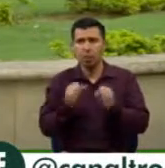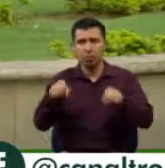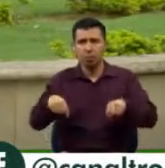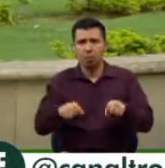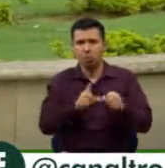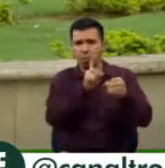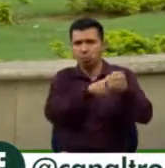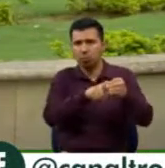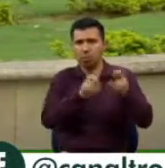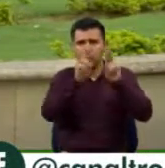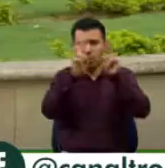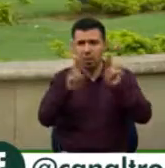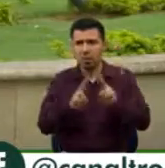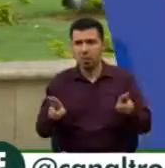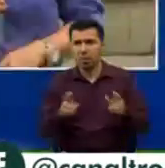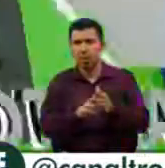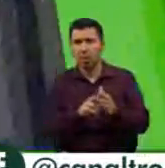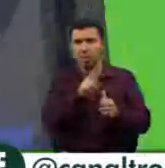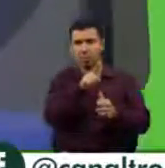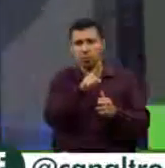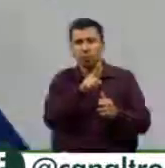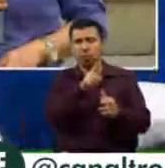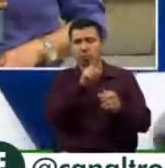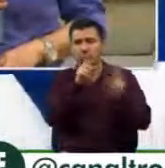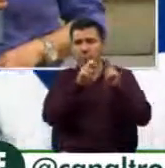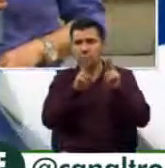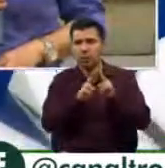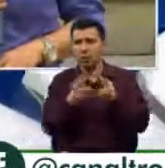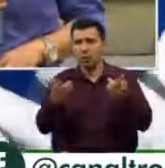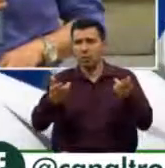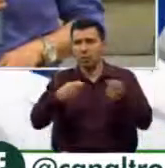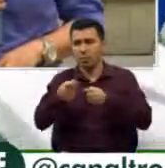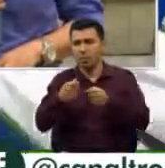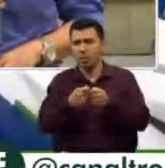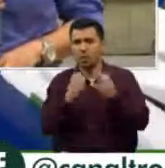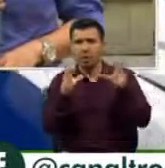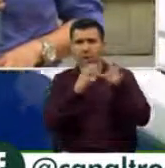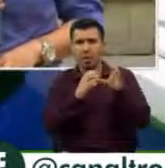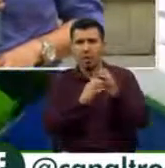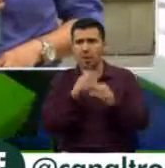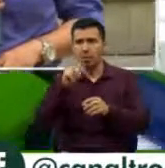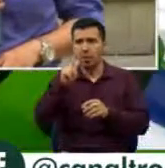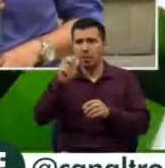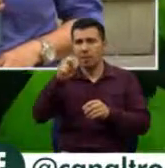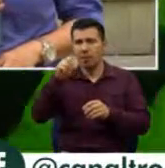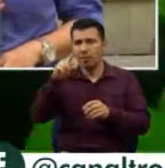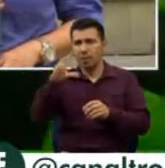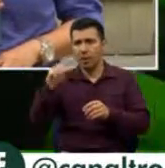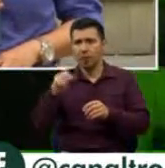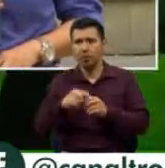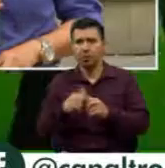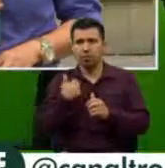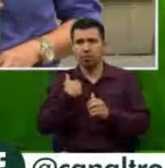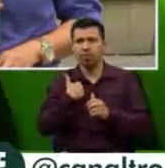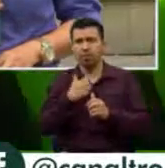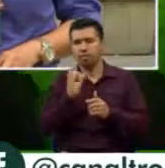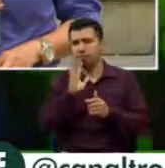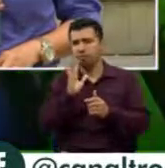las páginas institucionales de la Cámara de Comercio y Fenalco. Me despido desde el centro de Bucaramanga.